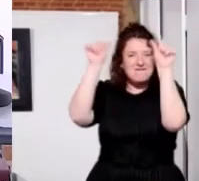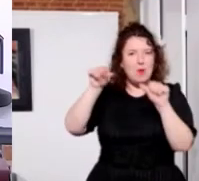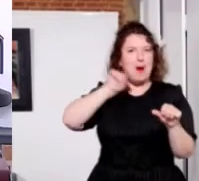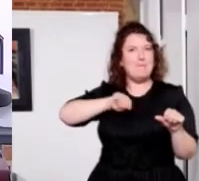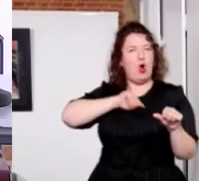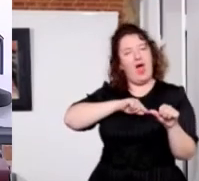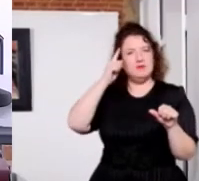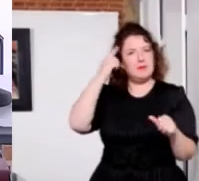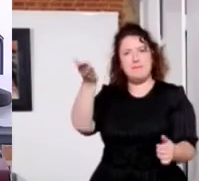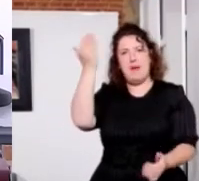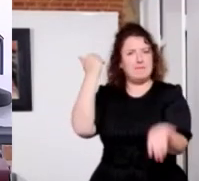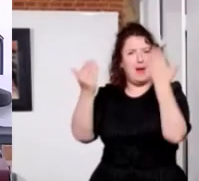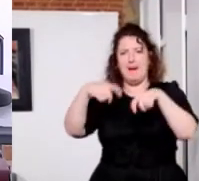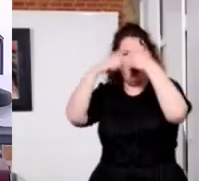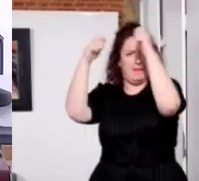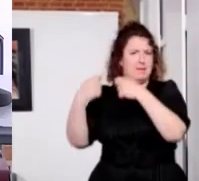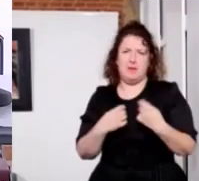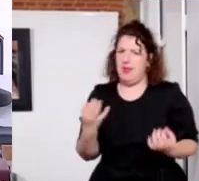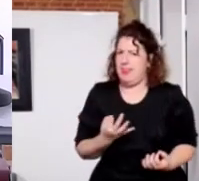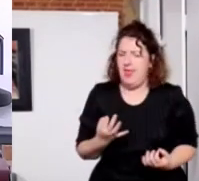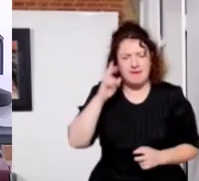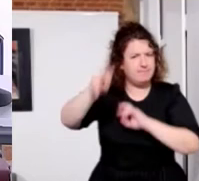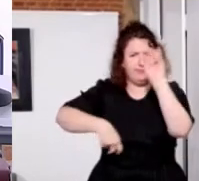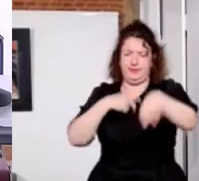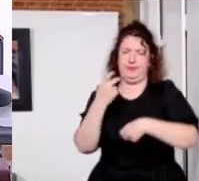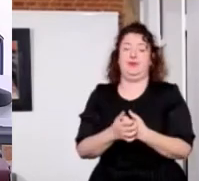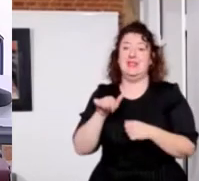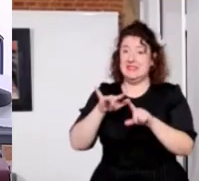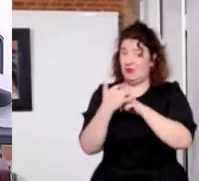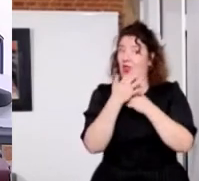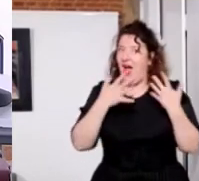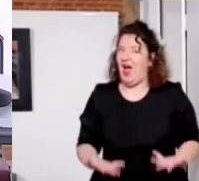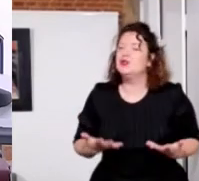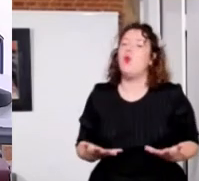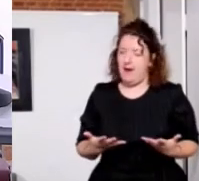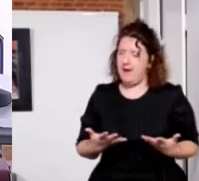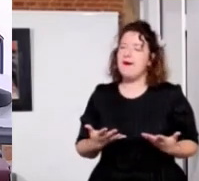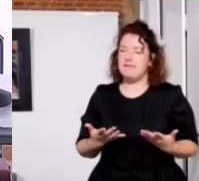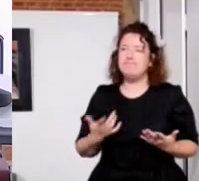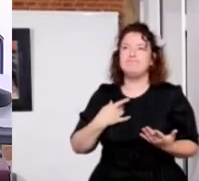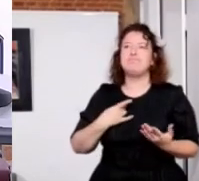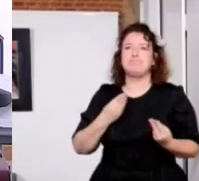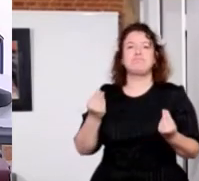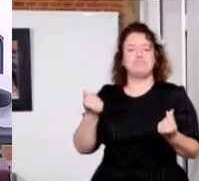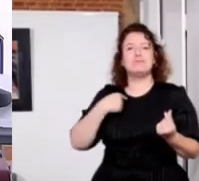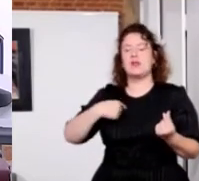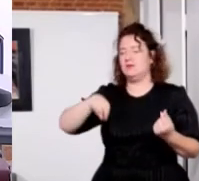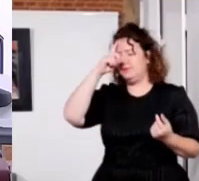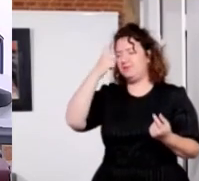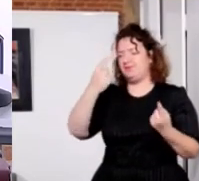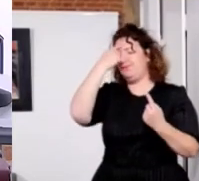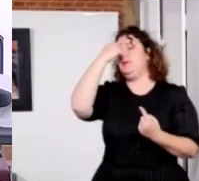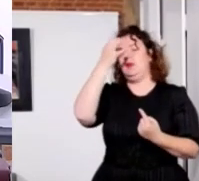de que estamos en este contexto que estamos viviendo hoy en día. Yo creo que nos has recordado el que debemos de seguir trabajando